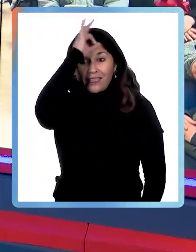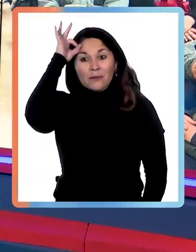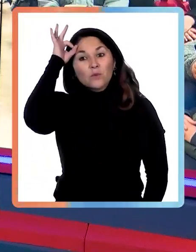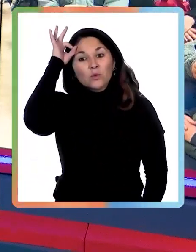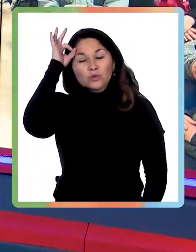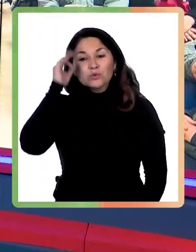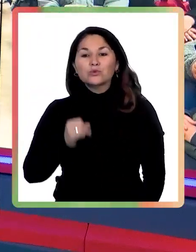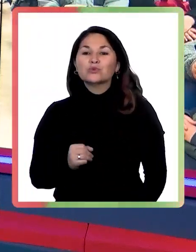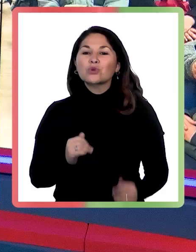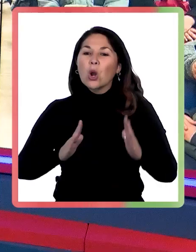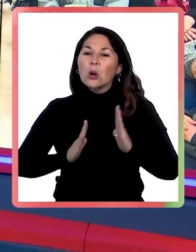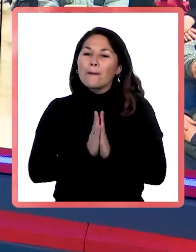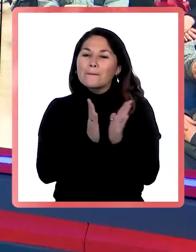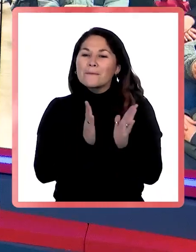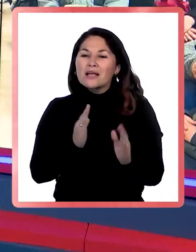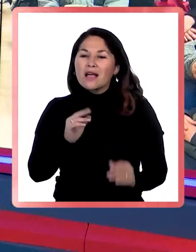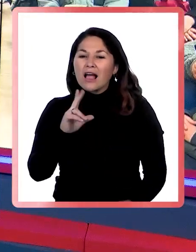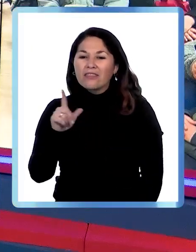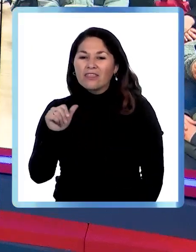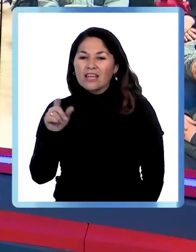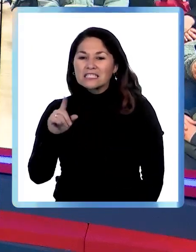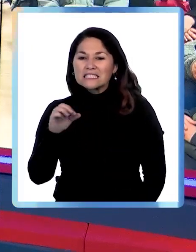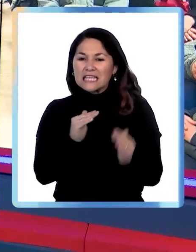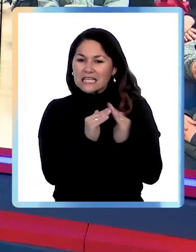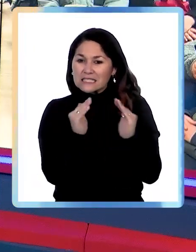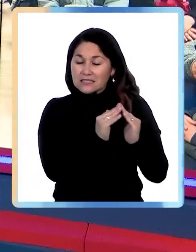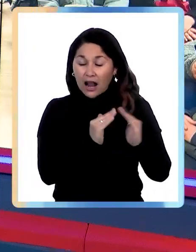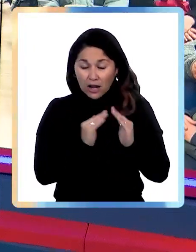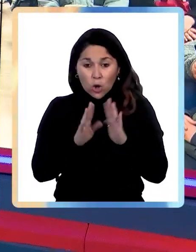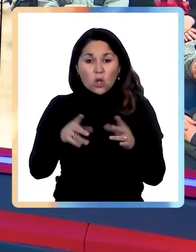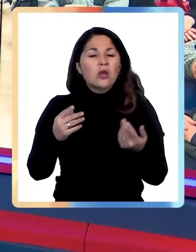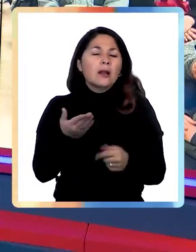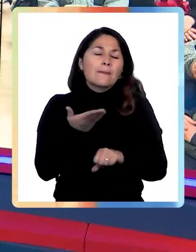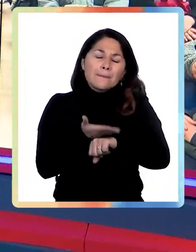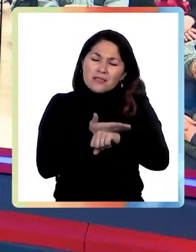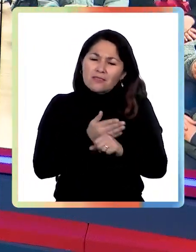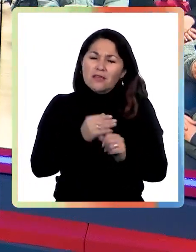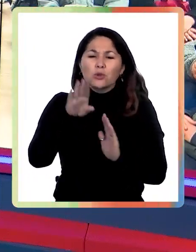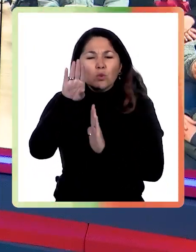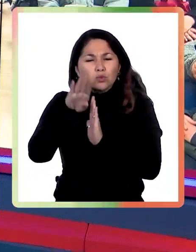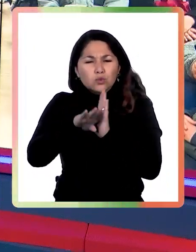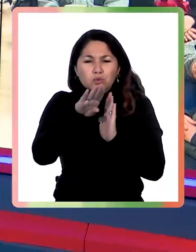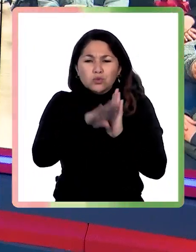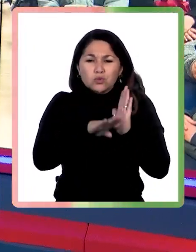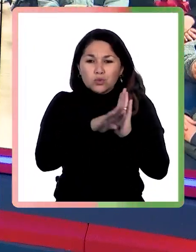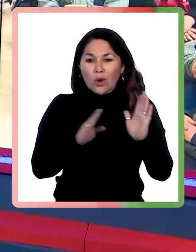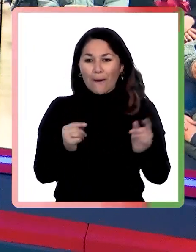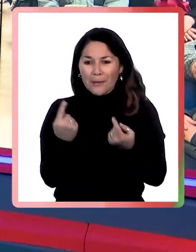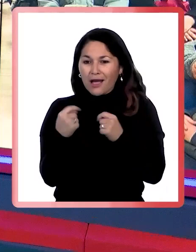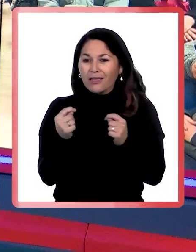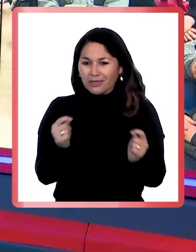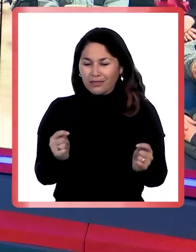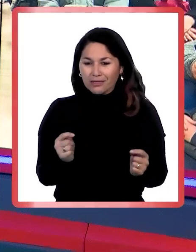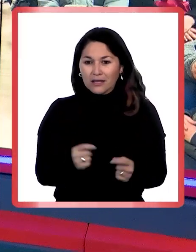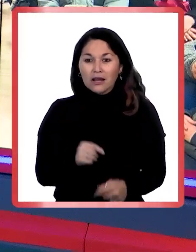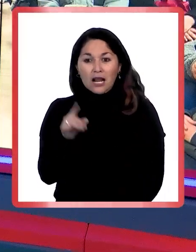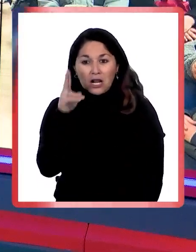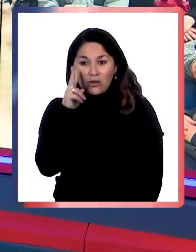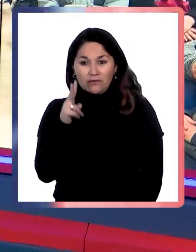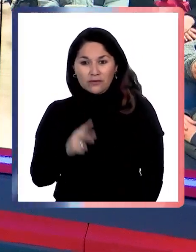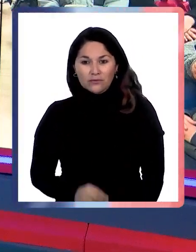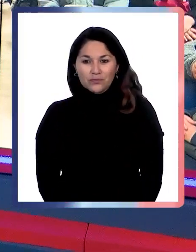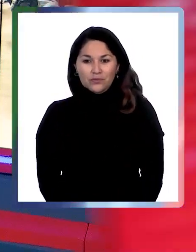llamaron a la población a vacunarse y adoptar medidas de prevención para disminuir el riesgo de contagio lo vemos en la nota de Universidad